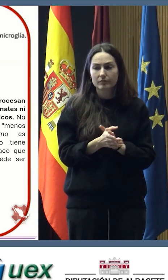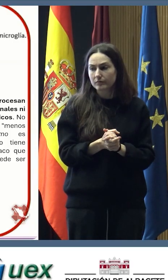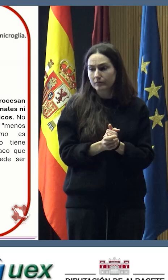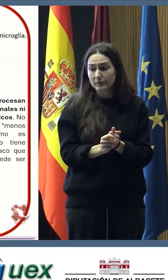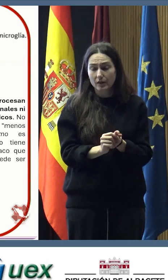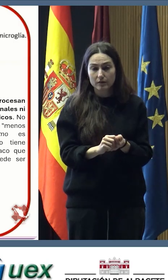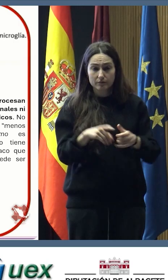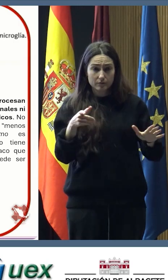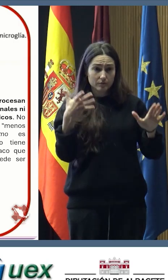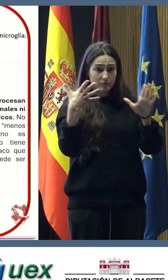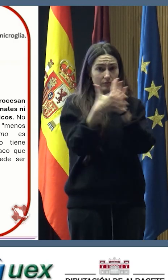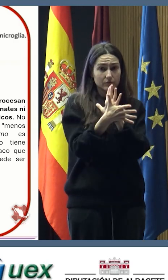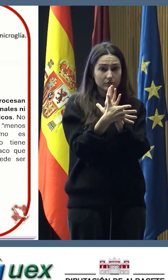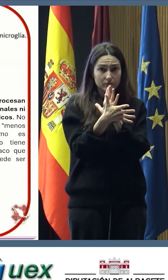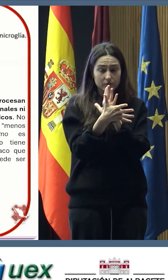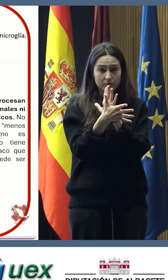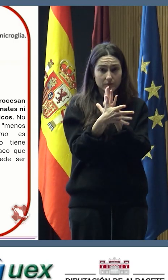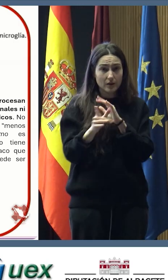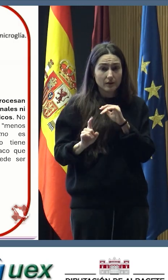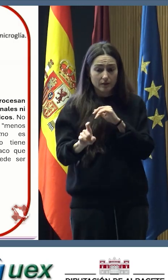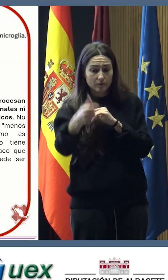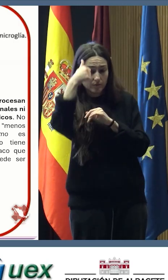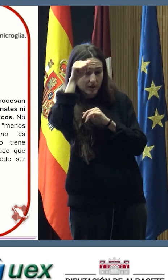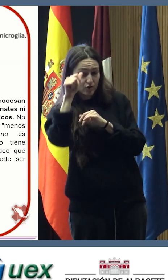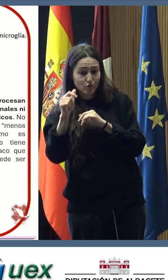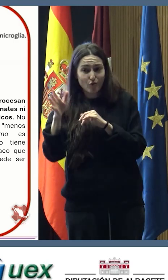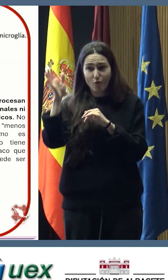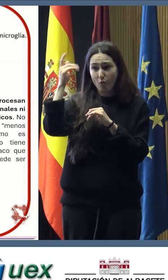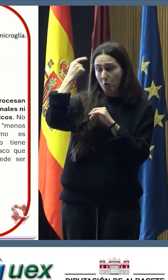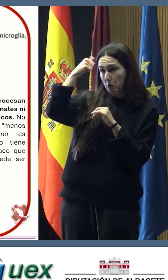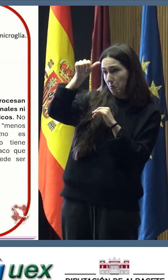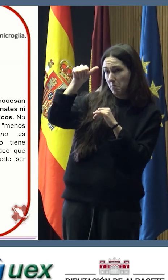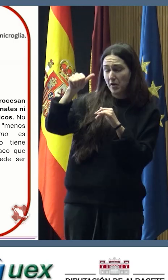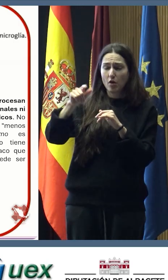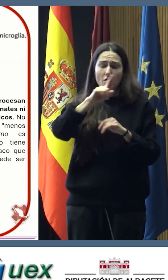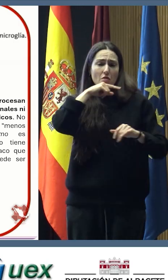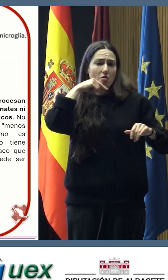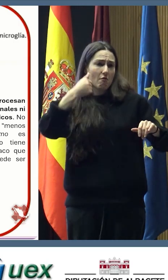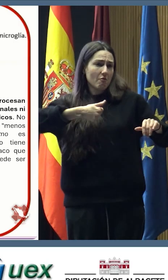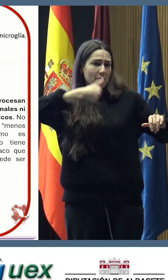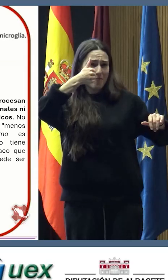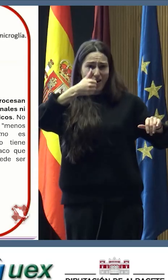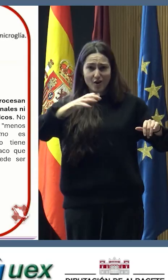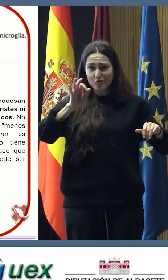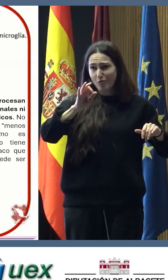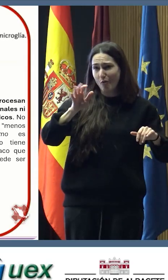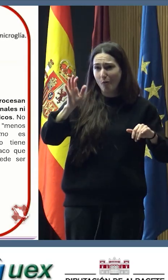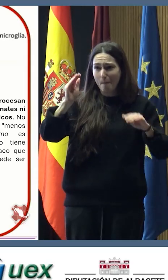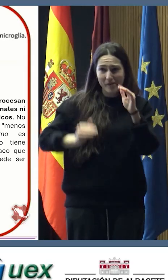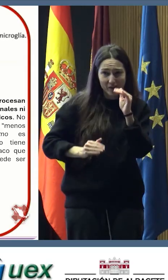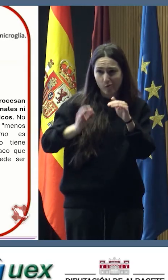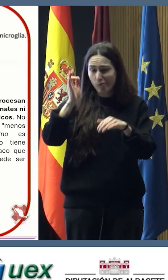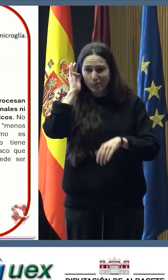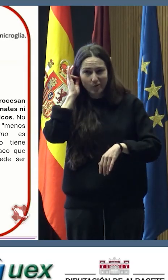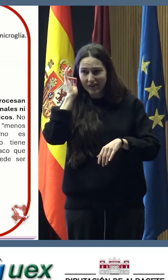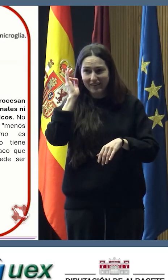No significa que los ratones macho o los hombres tengan más dolor o menos dolor que la mujer o el